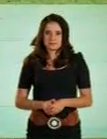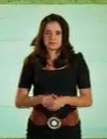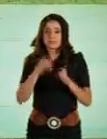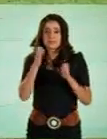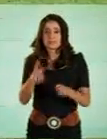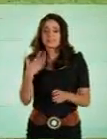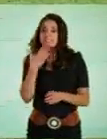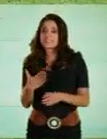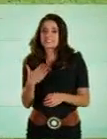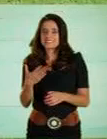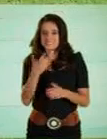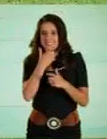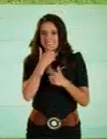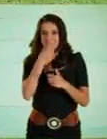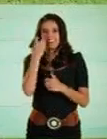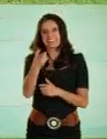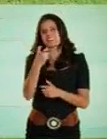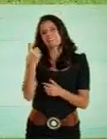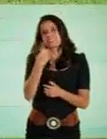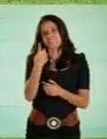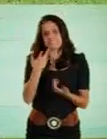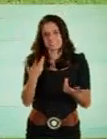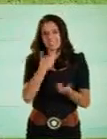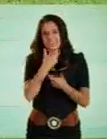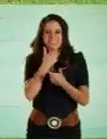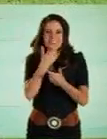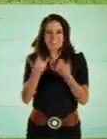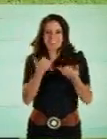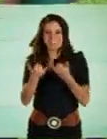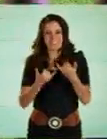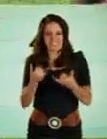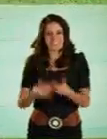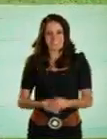Está bien, mira. ¿Eso qué?